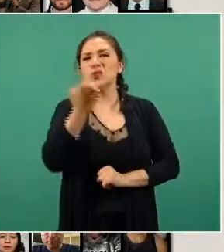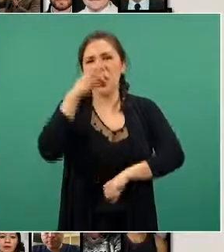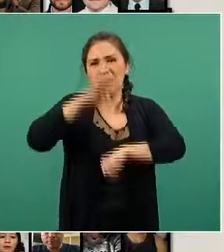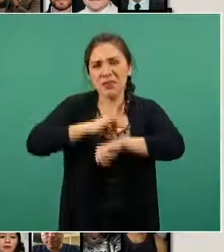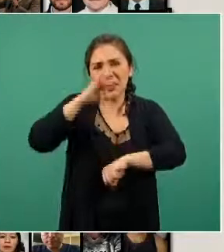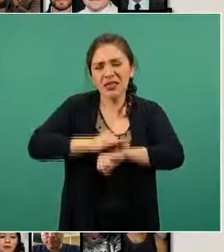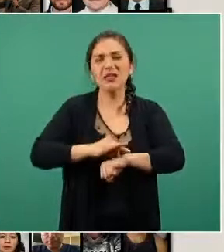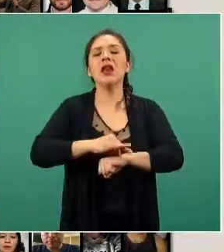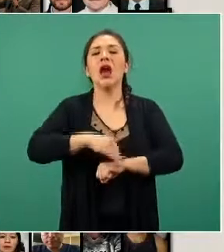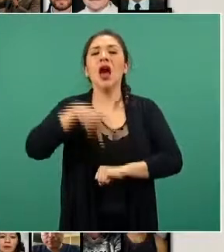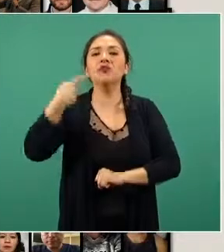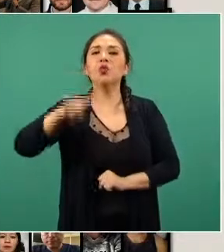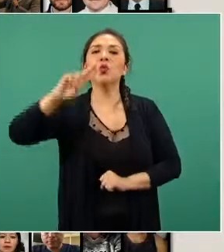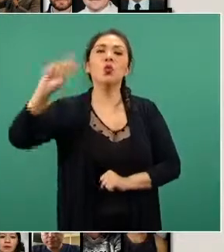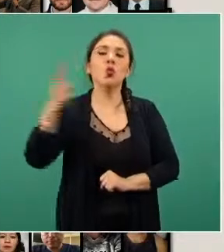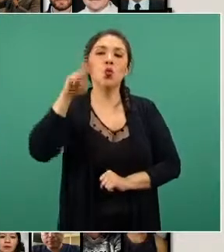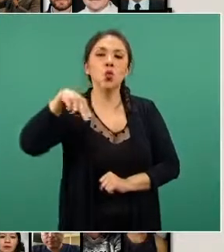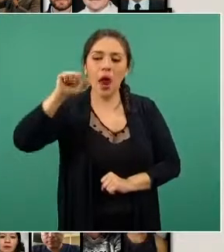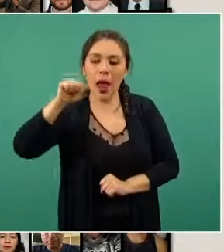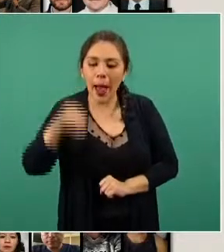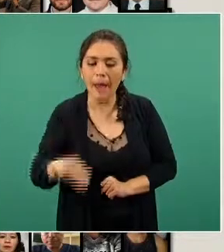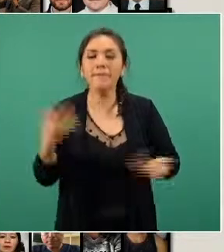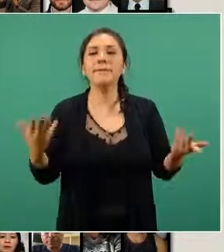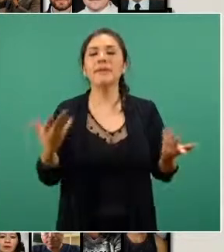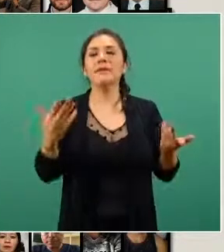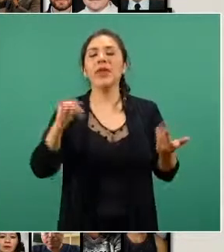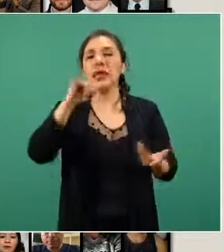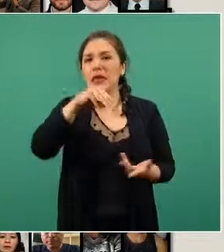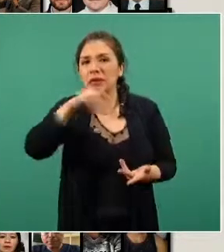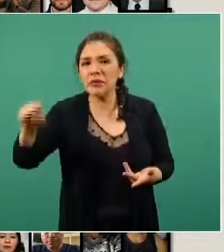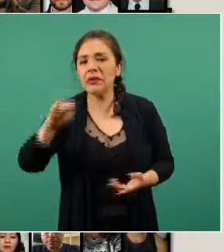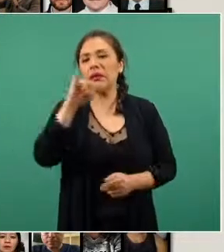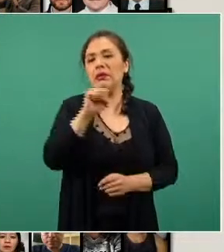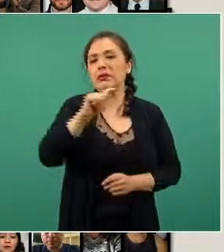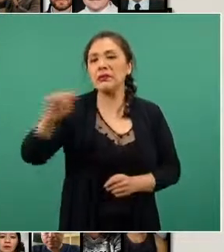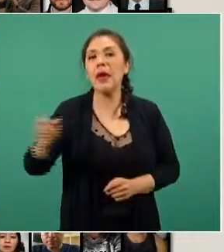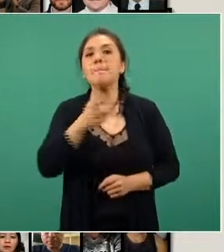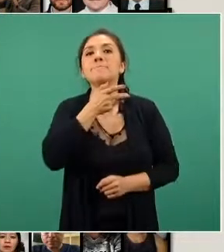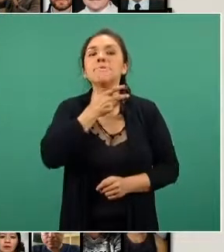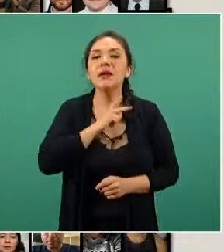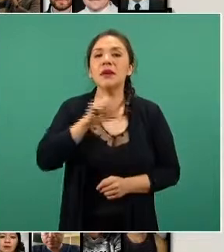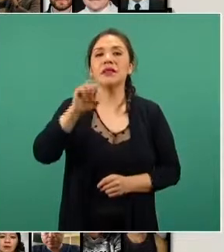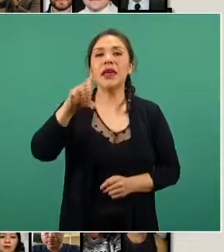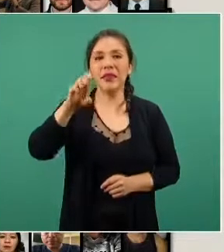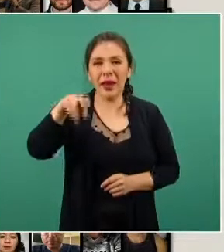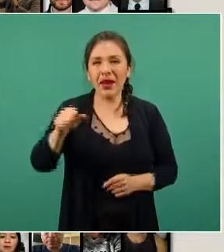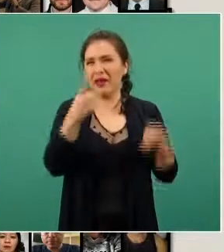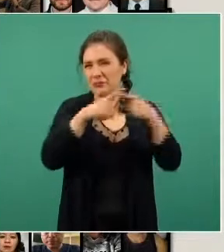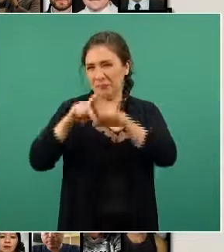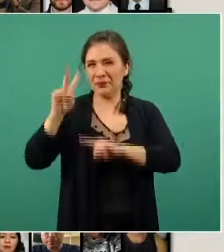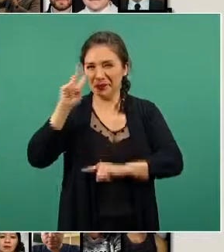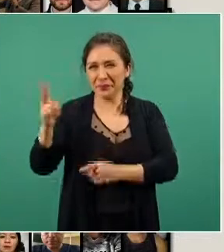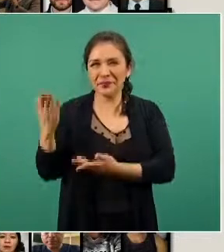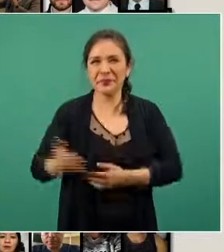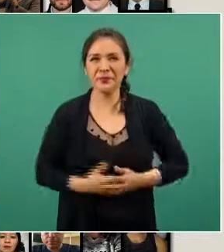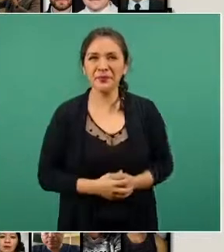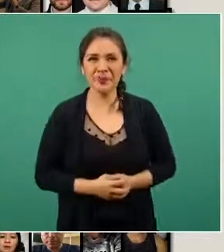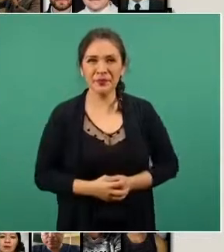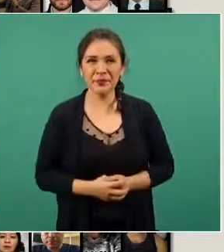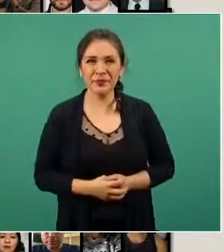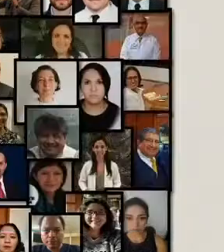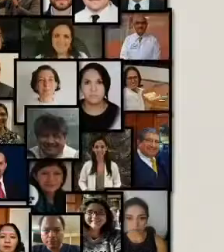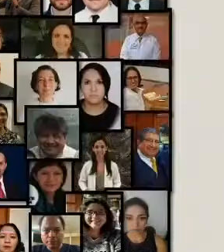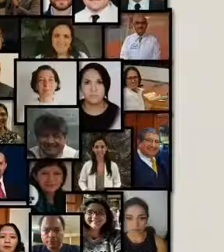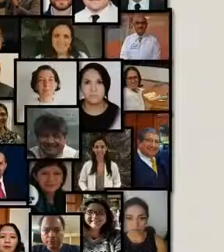Medicina, la Universidad Nacional Autónoma de México, del IMSS, del ISSSTE, de Pemex, de Sedena, de todo el sector prácticamente, también del